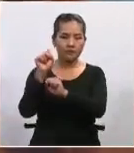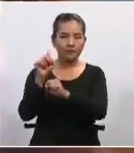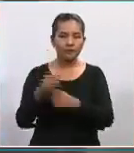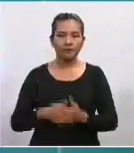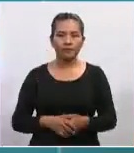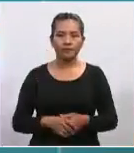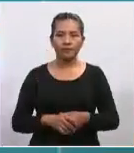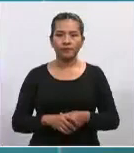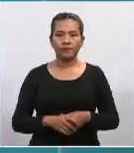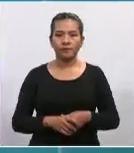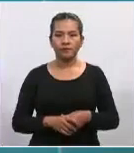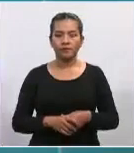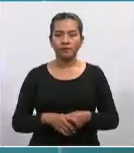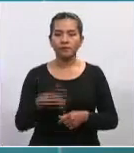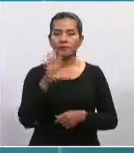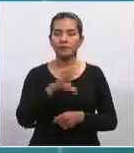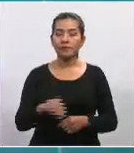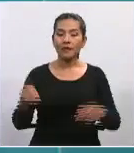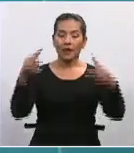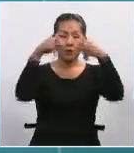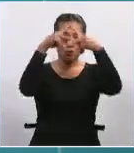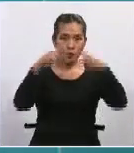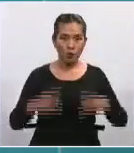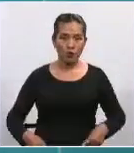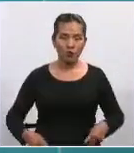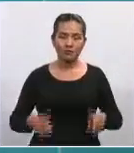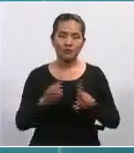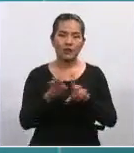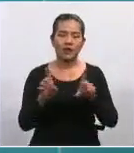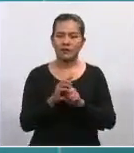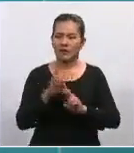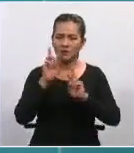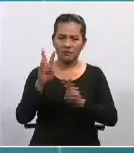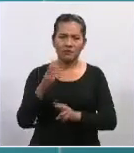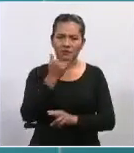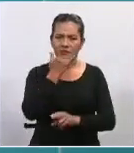Y desde Potosí censuran los actos violentos en los bloqueos en Santa Cruz.